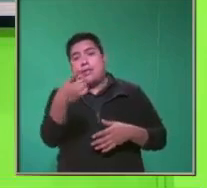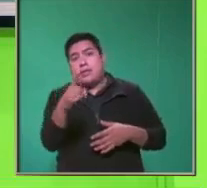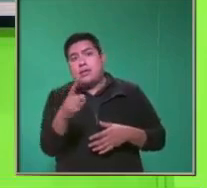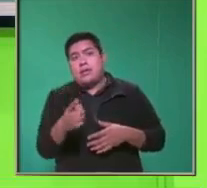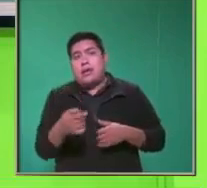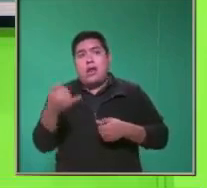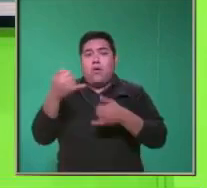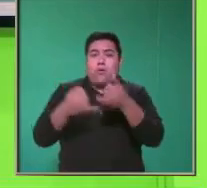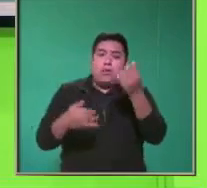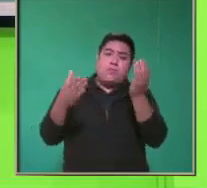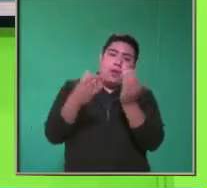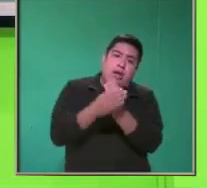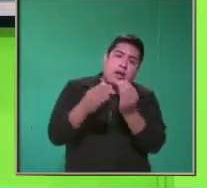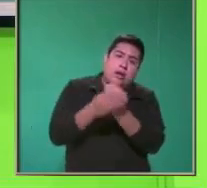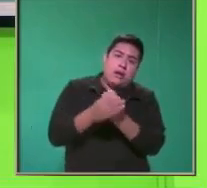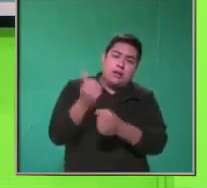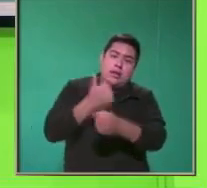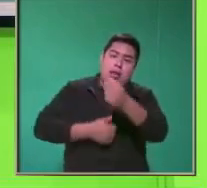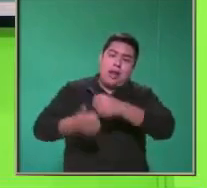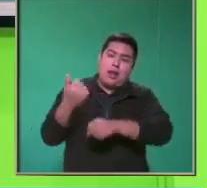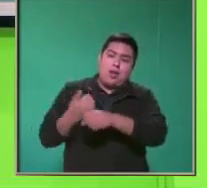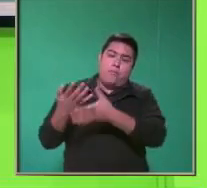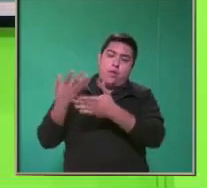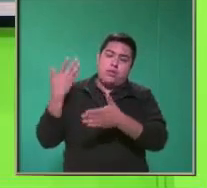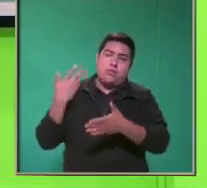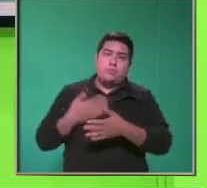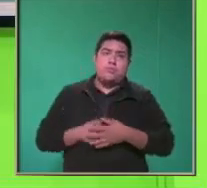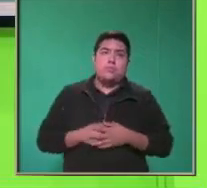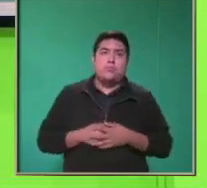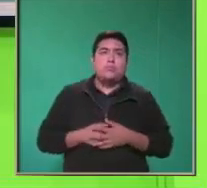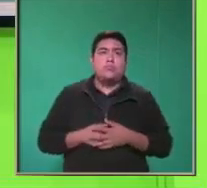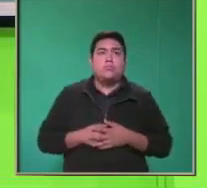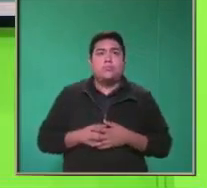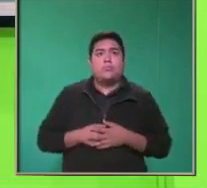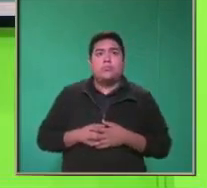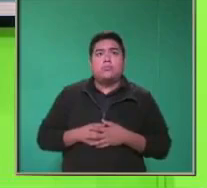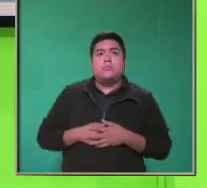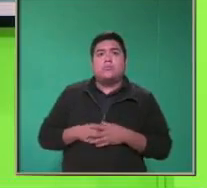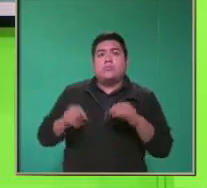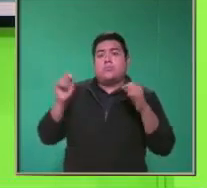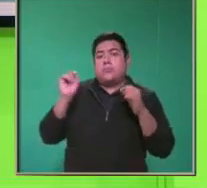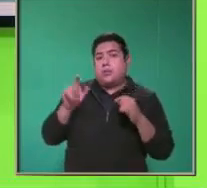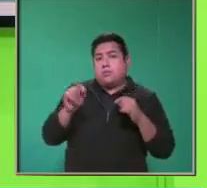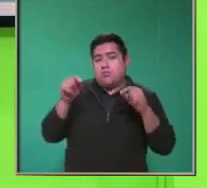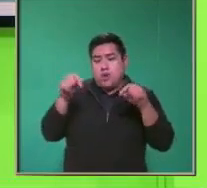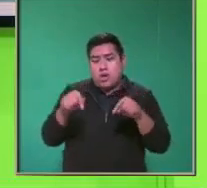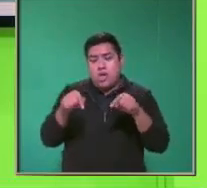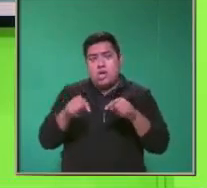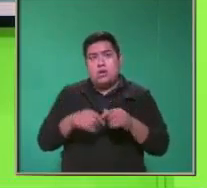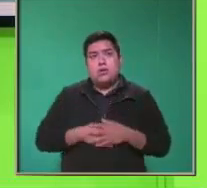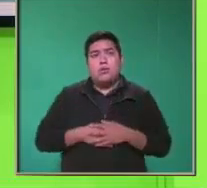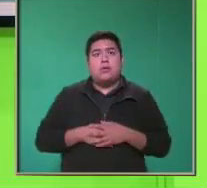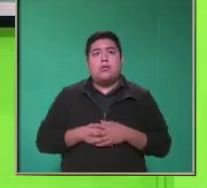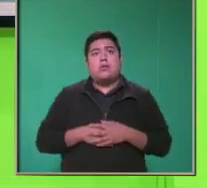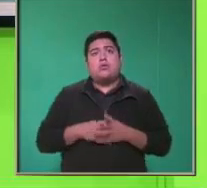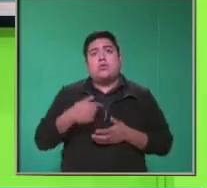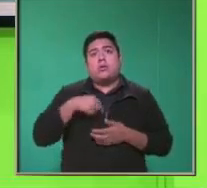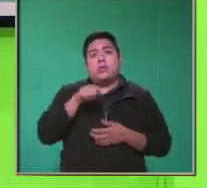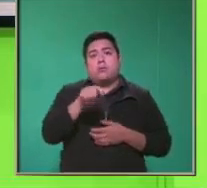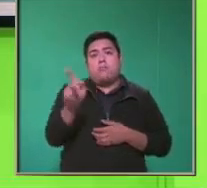última clase del año pasado, a través de este mismo espacio, yo te